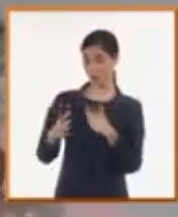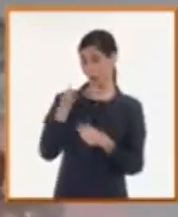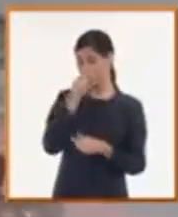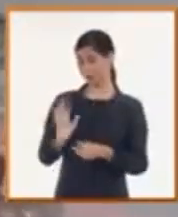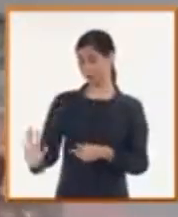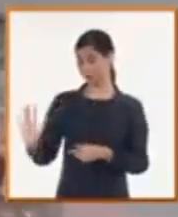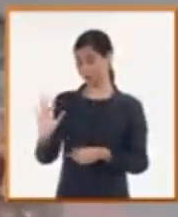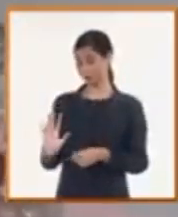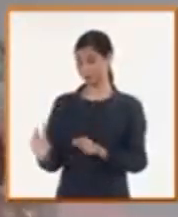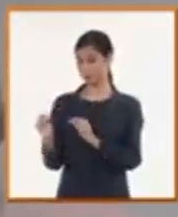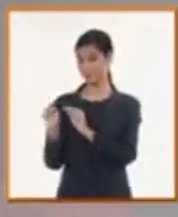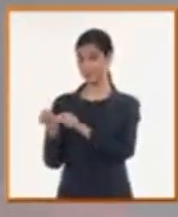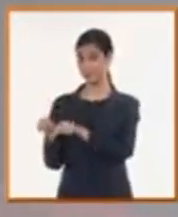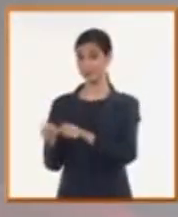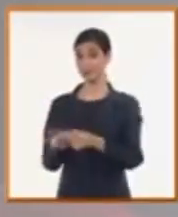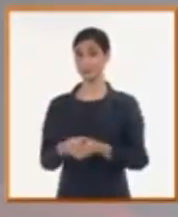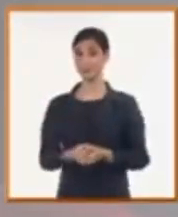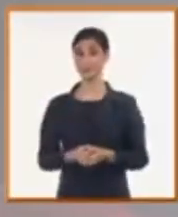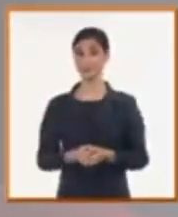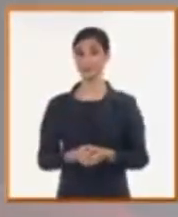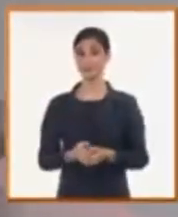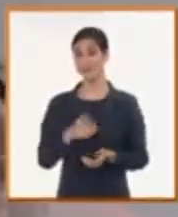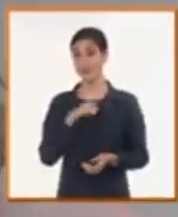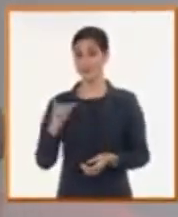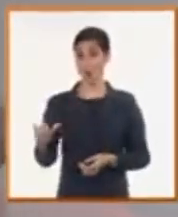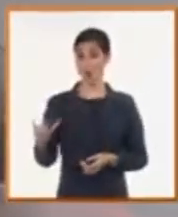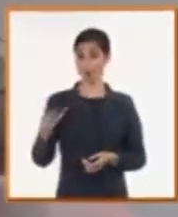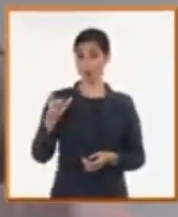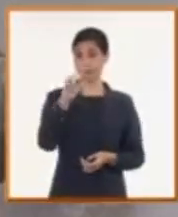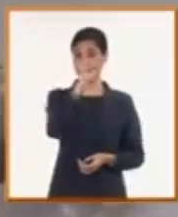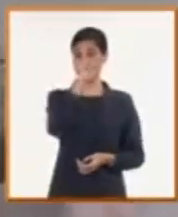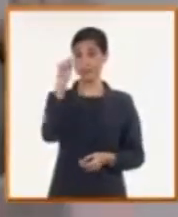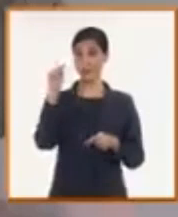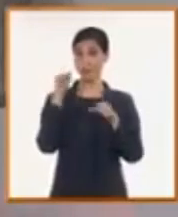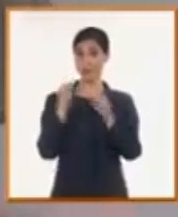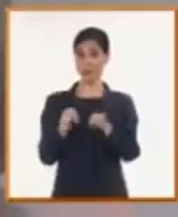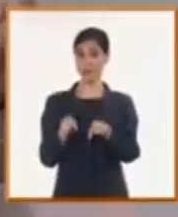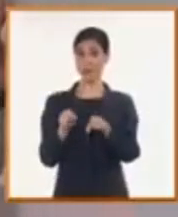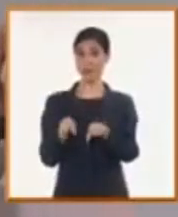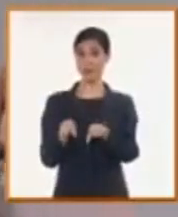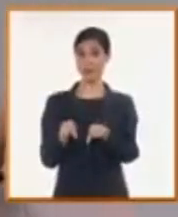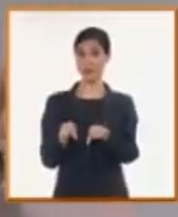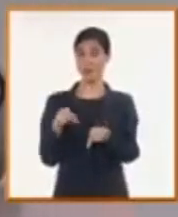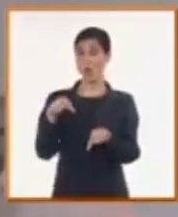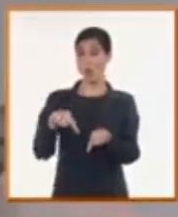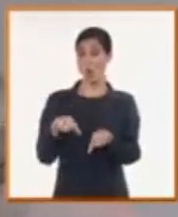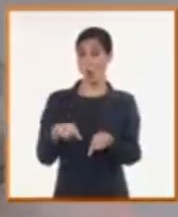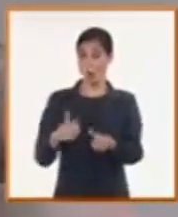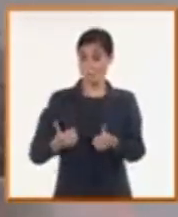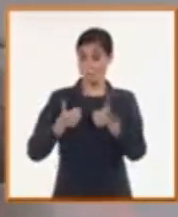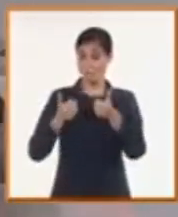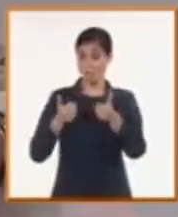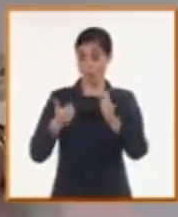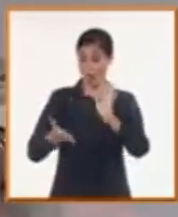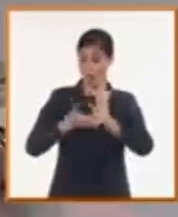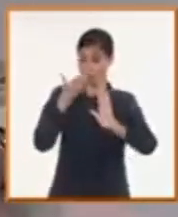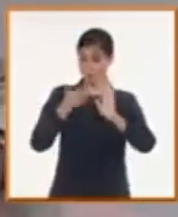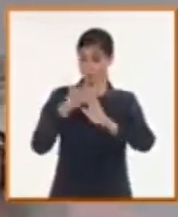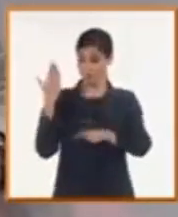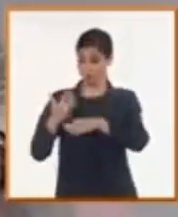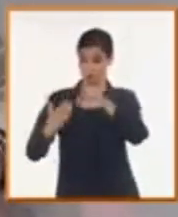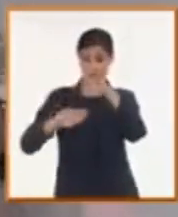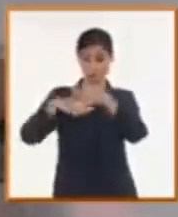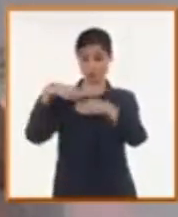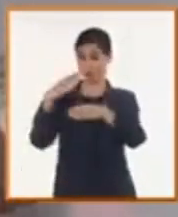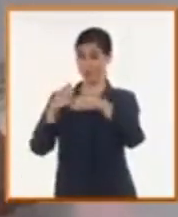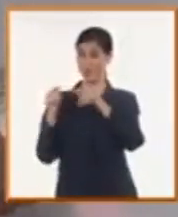en 70 días, un aeropuerto que hoy por hoy es un aeropuerto civil con todas las de la ley y está muy bien fabricado. Lo construyeron los compañeros